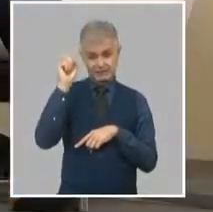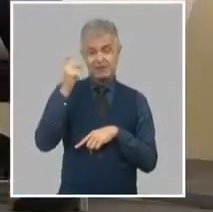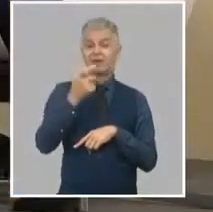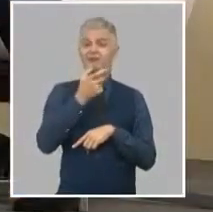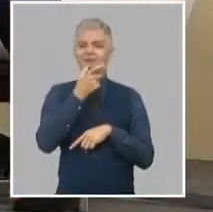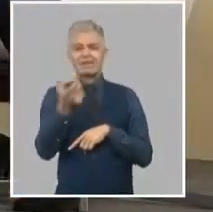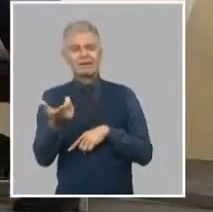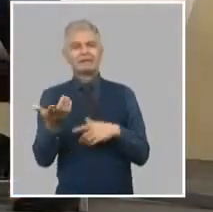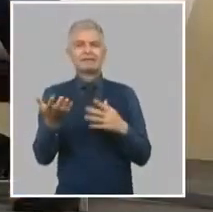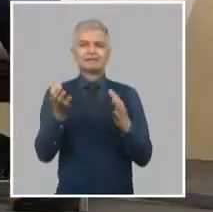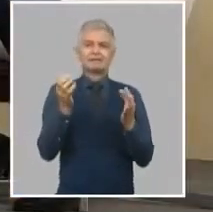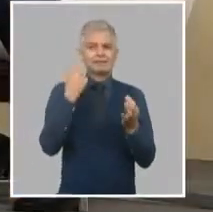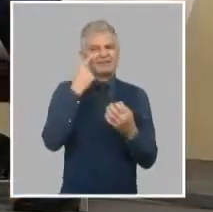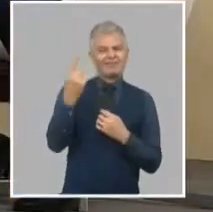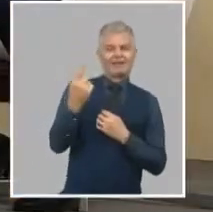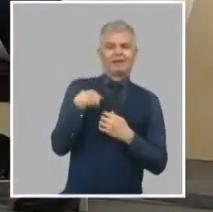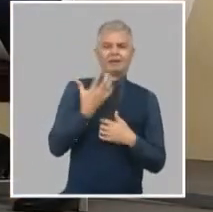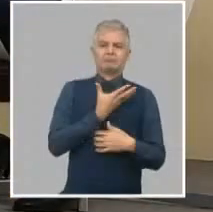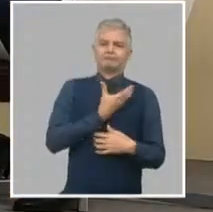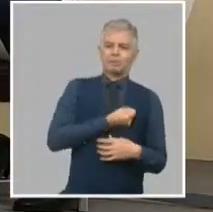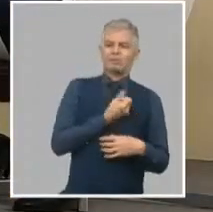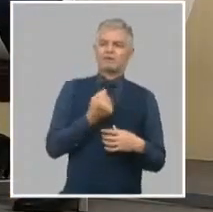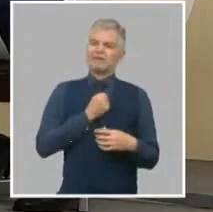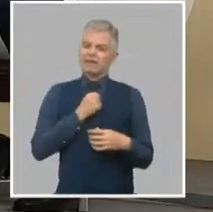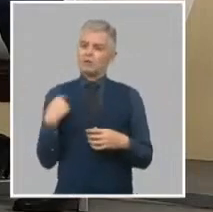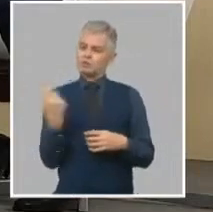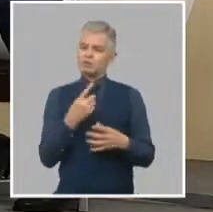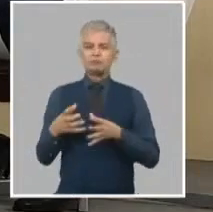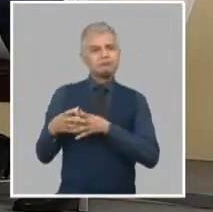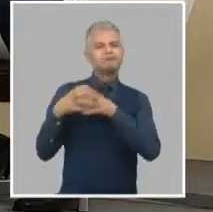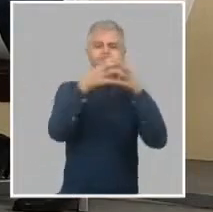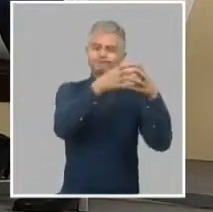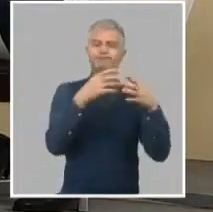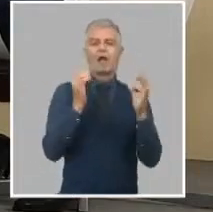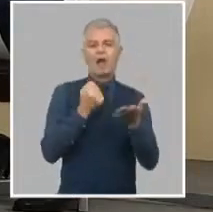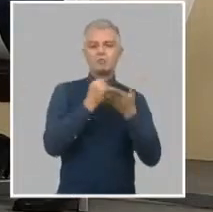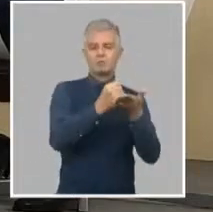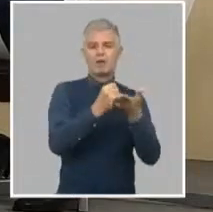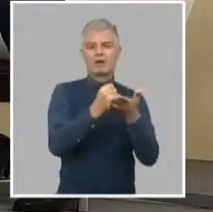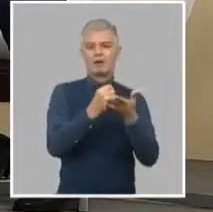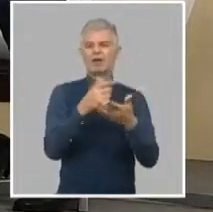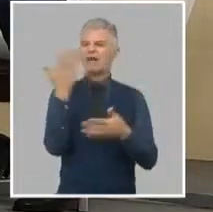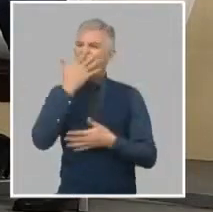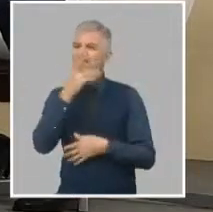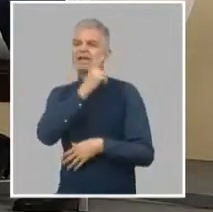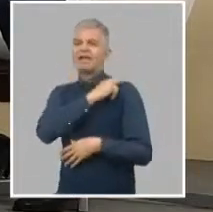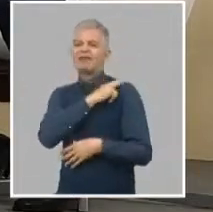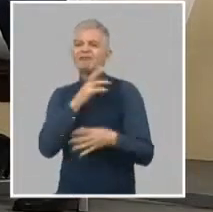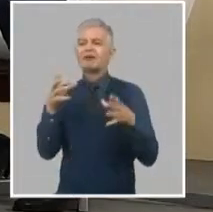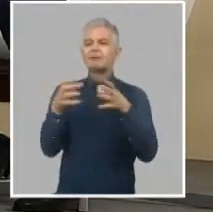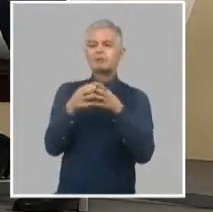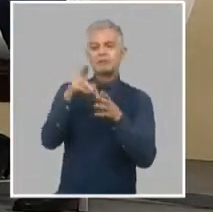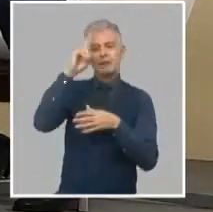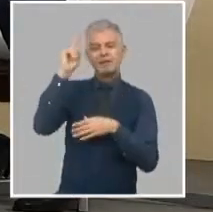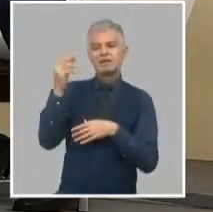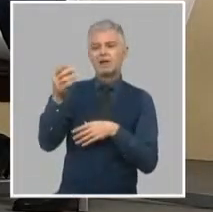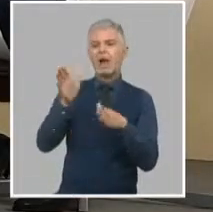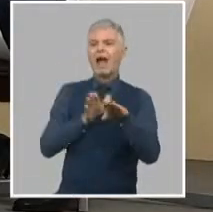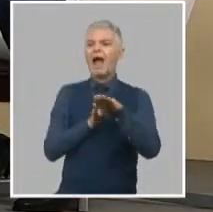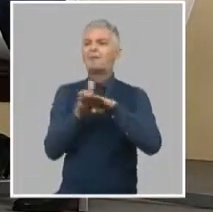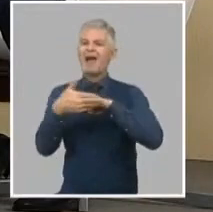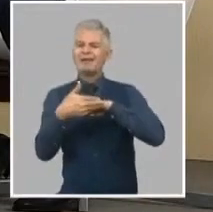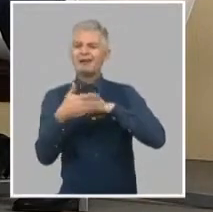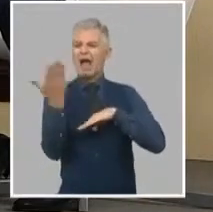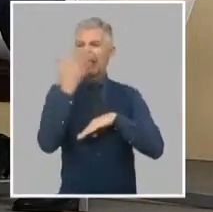que fuéramos para allá. En esa reunión nos dijo, ¿quién es jefe de la Brigada Médica de Jamaica? Ahí estaba un hermano nuestro, ya